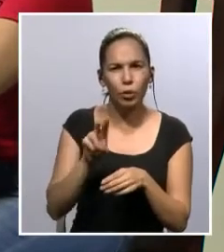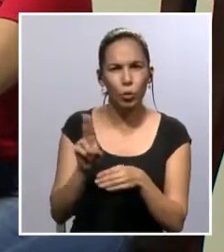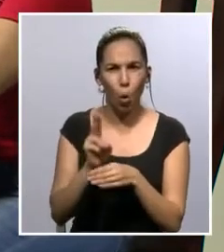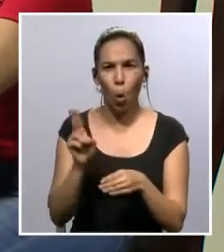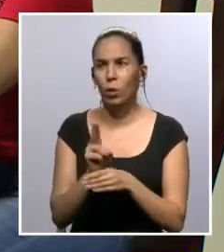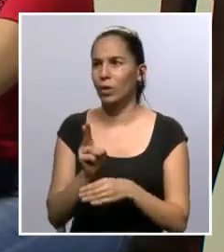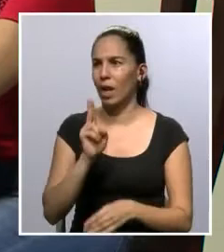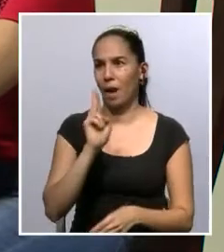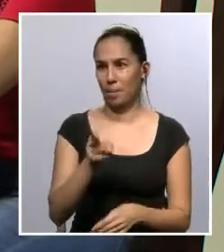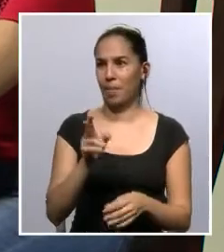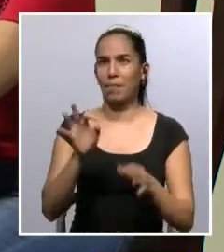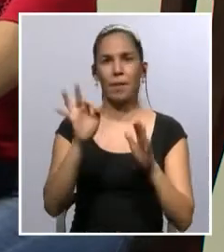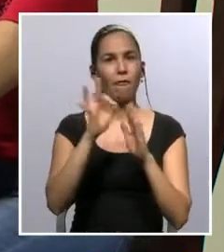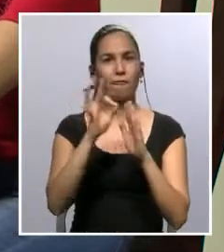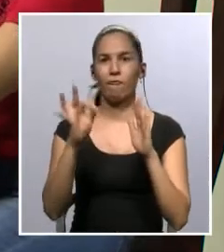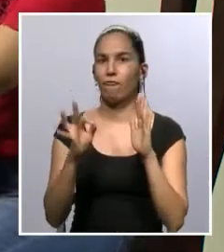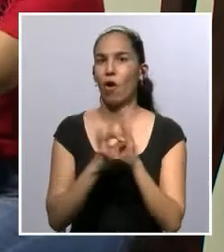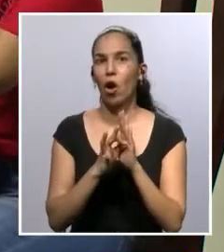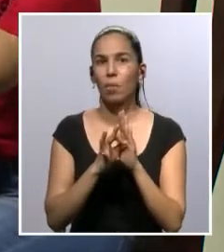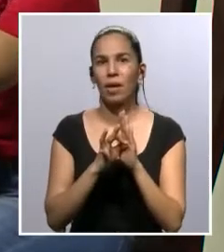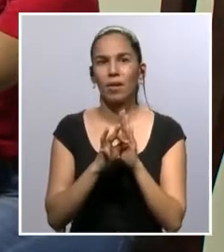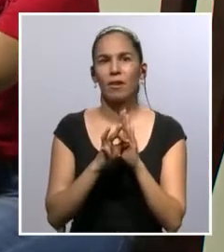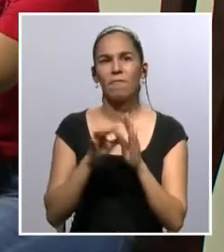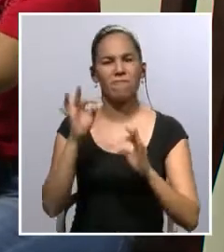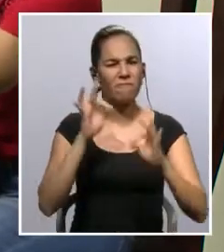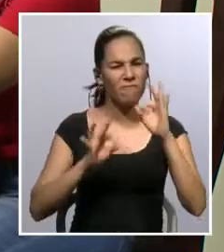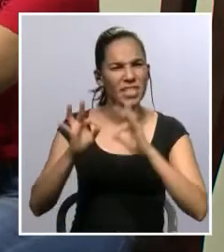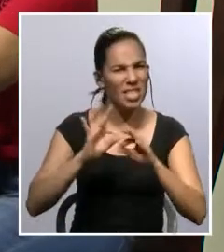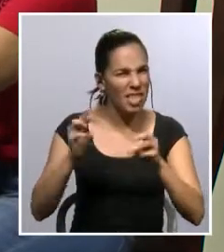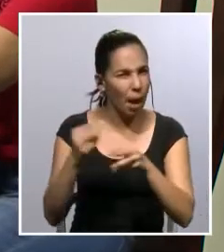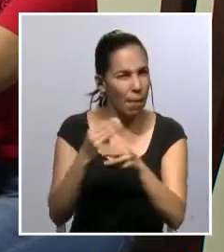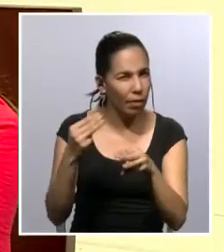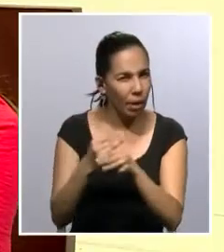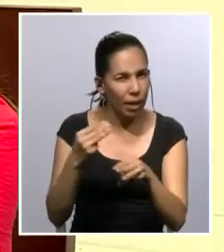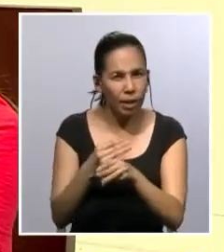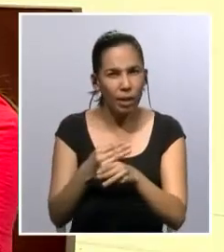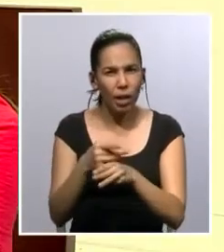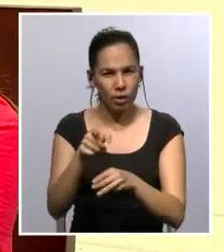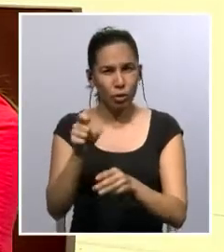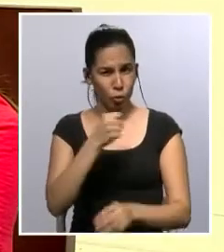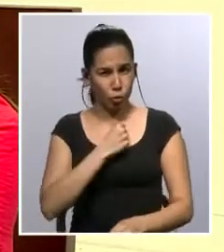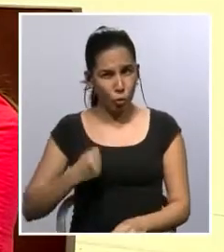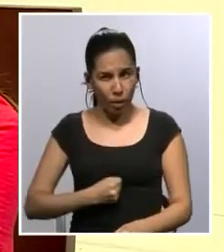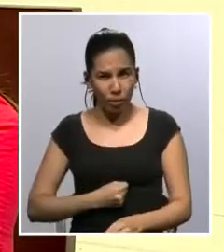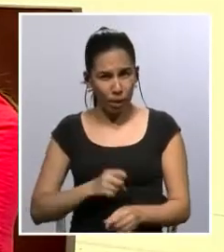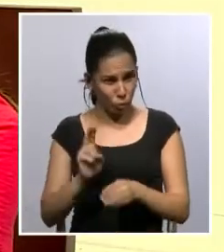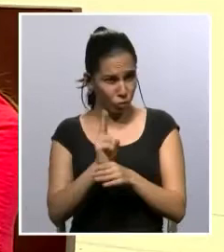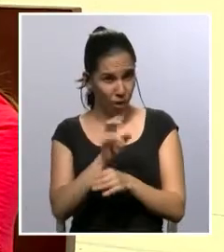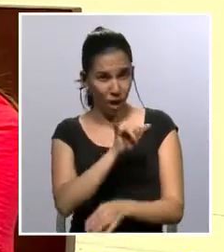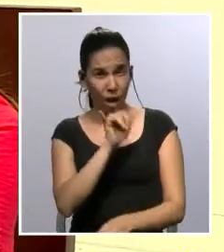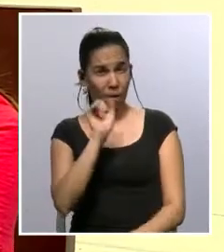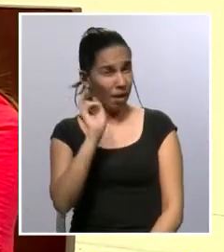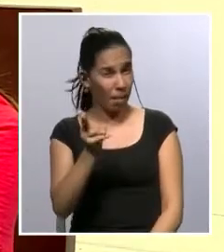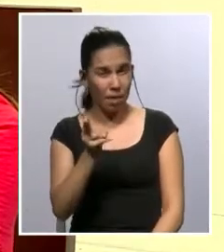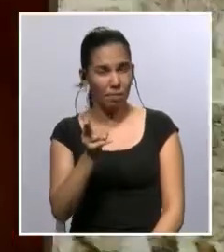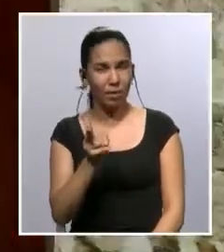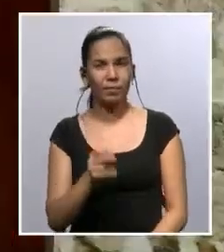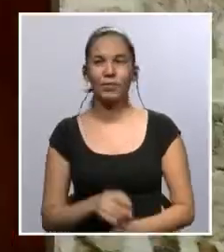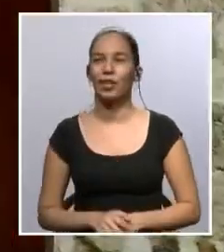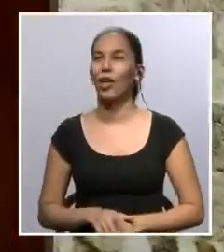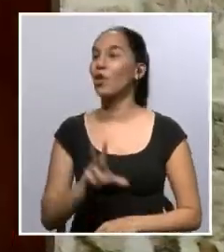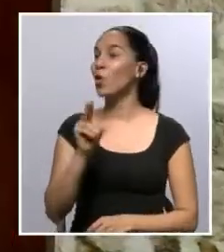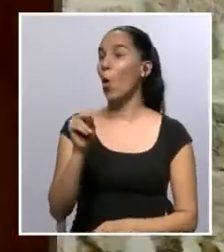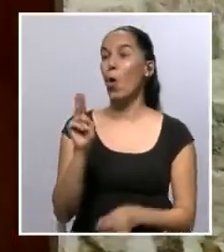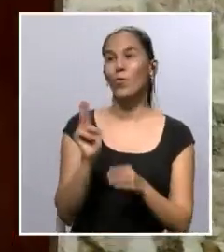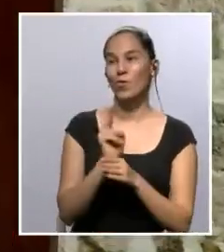la misma fórmula física matemática de Superman. Bueno, no usan la